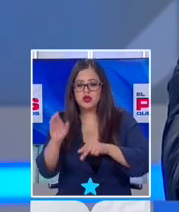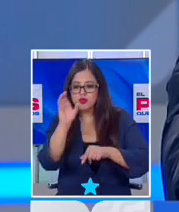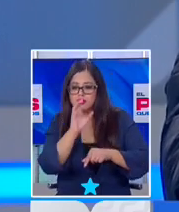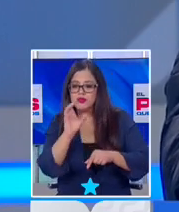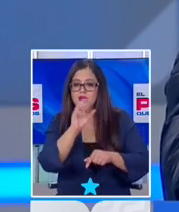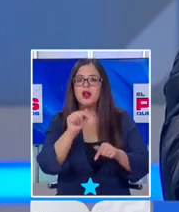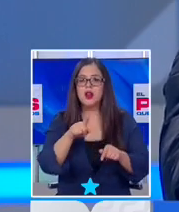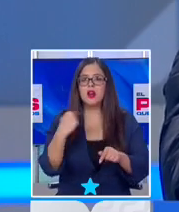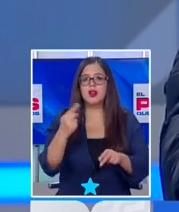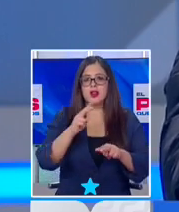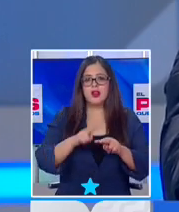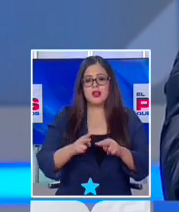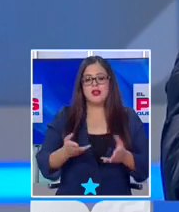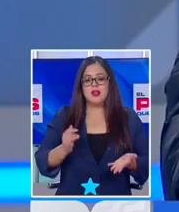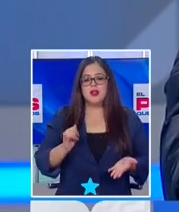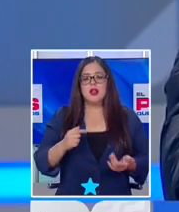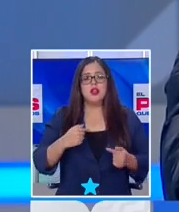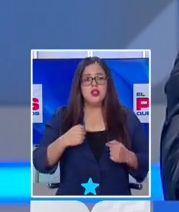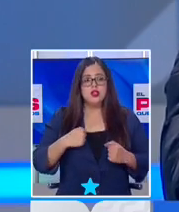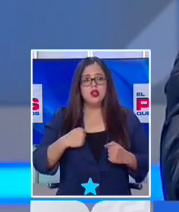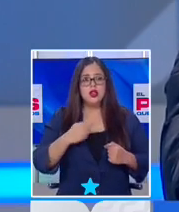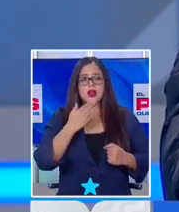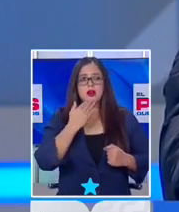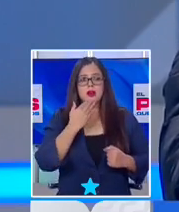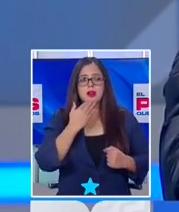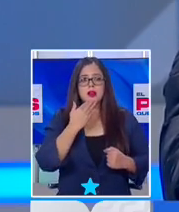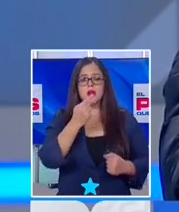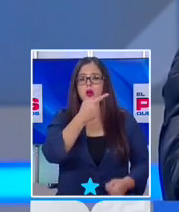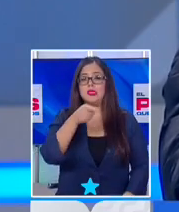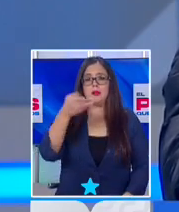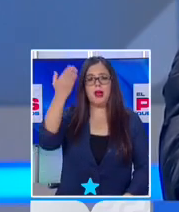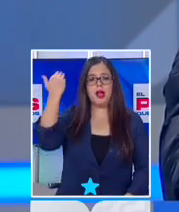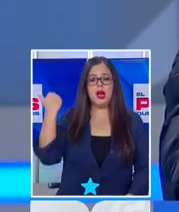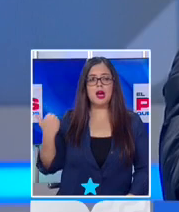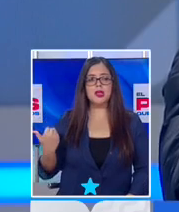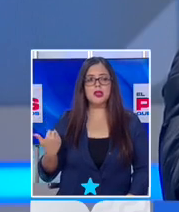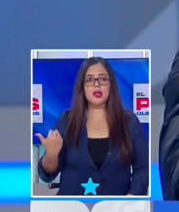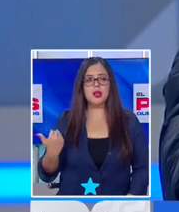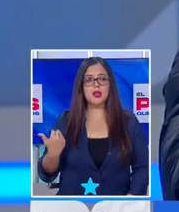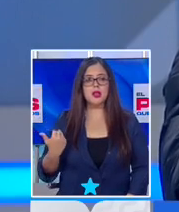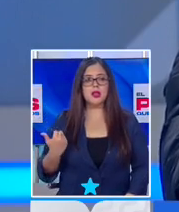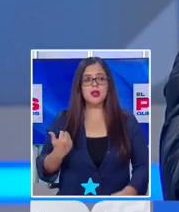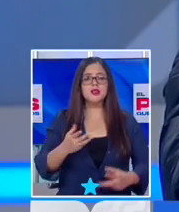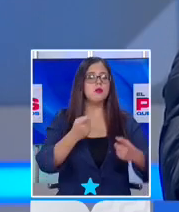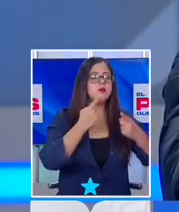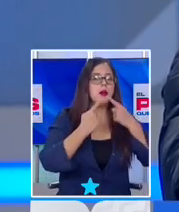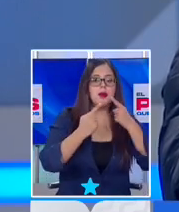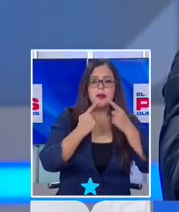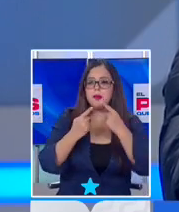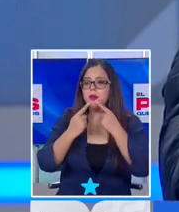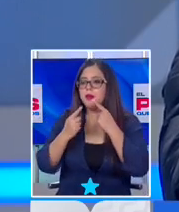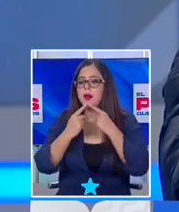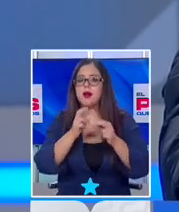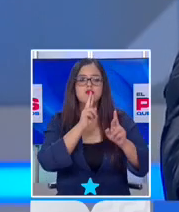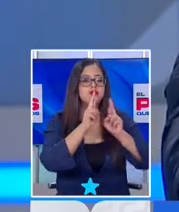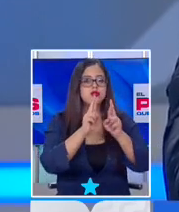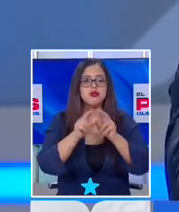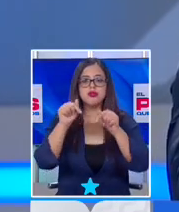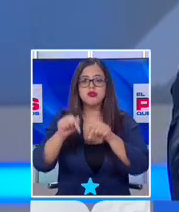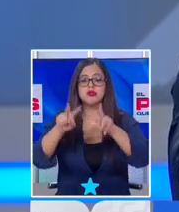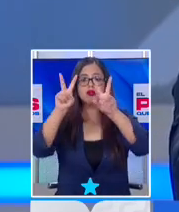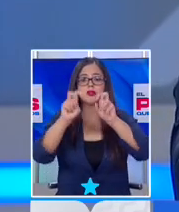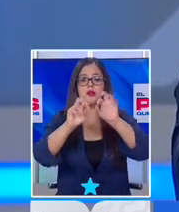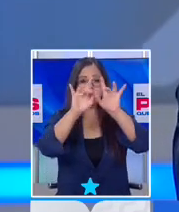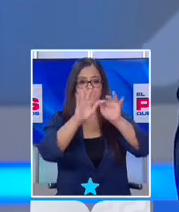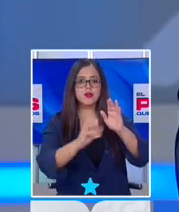en eso estamos además que yo estaba transmitiendo desde ya hace una semana a las a todas las las entrevistas que me han ido haciendo de que este es un